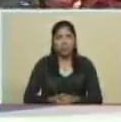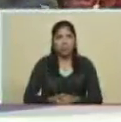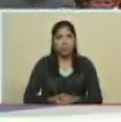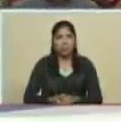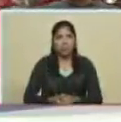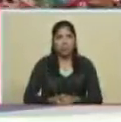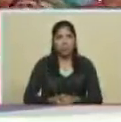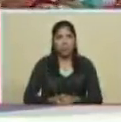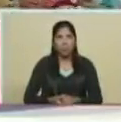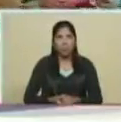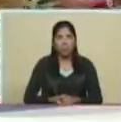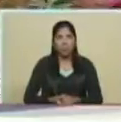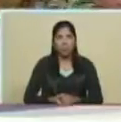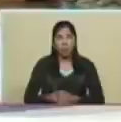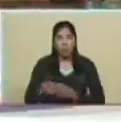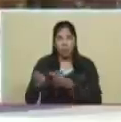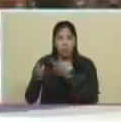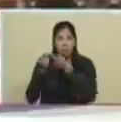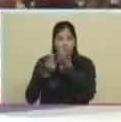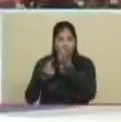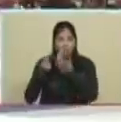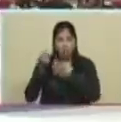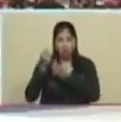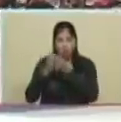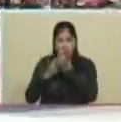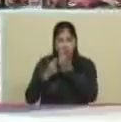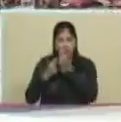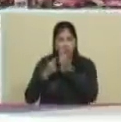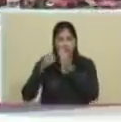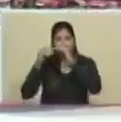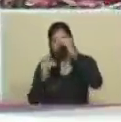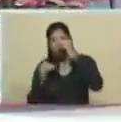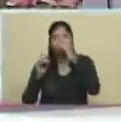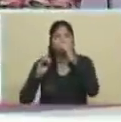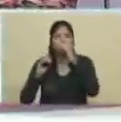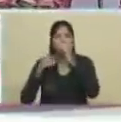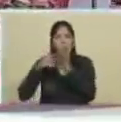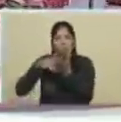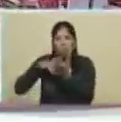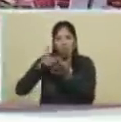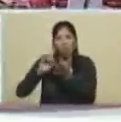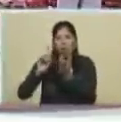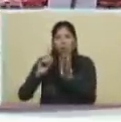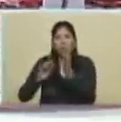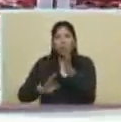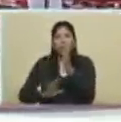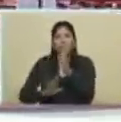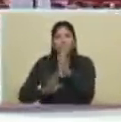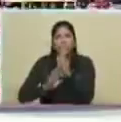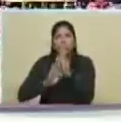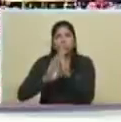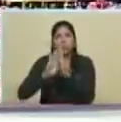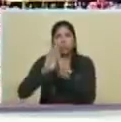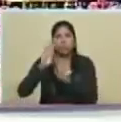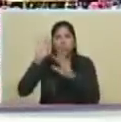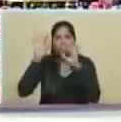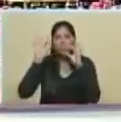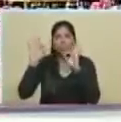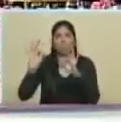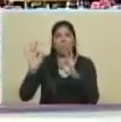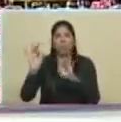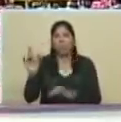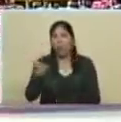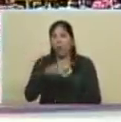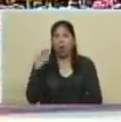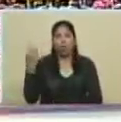en llevar nuestra economía a un punto de equilibrio y crecimiento para satisfacer